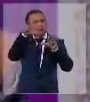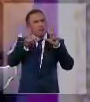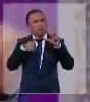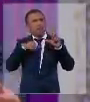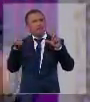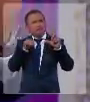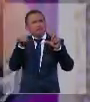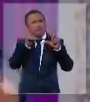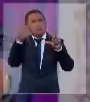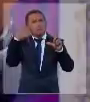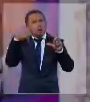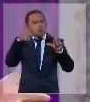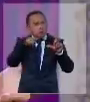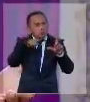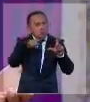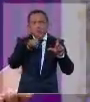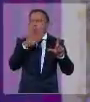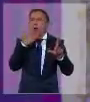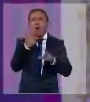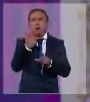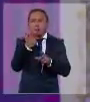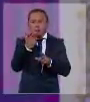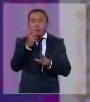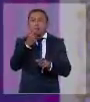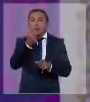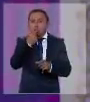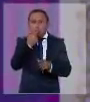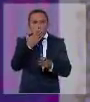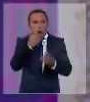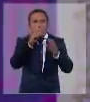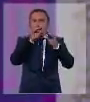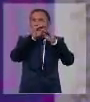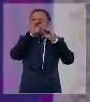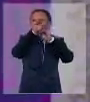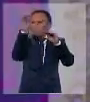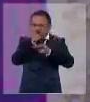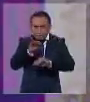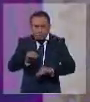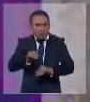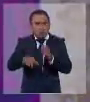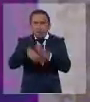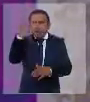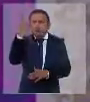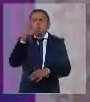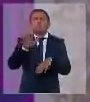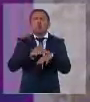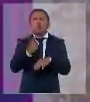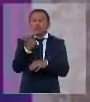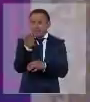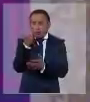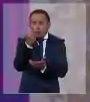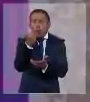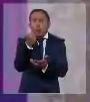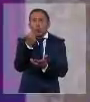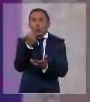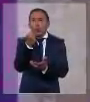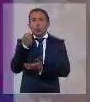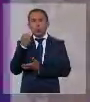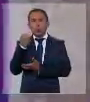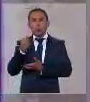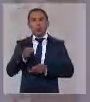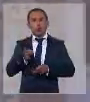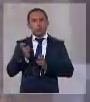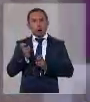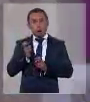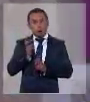se roban el dinero de los medicamentos. Es cierto. Entonces, con el mismo presupuesto, una caja para